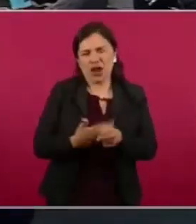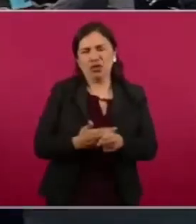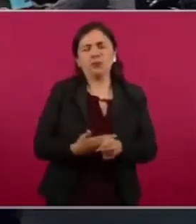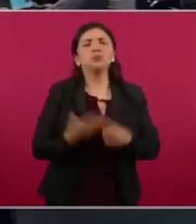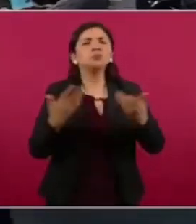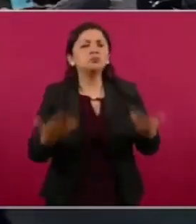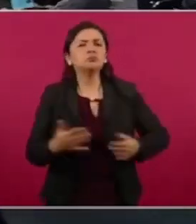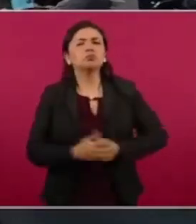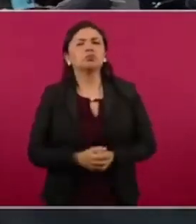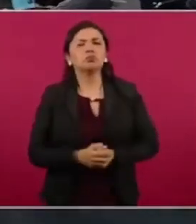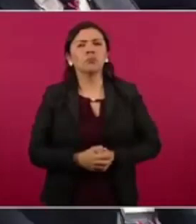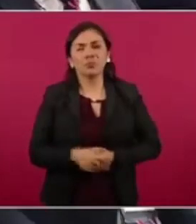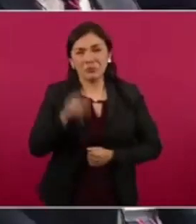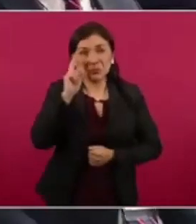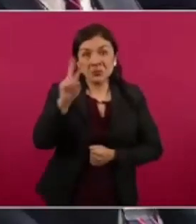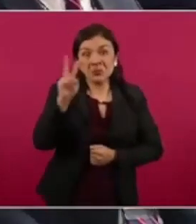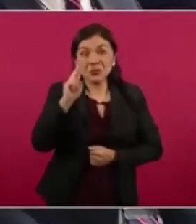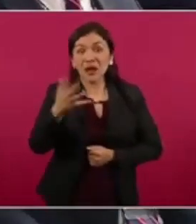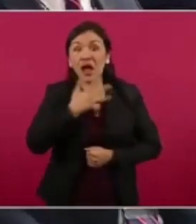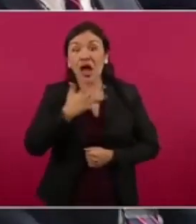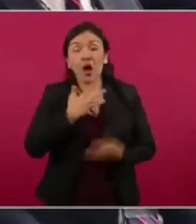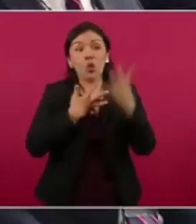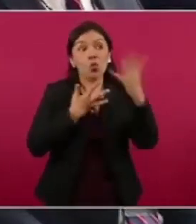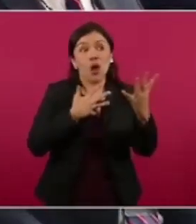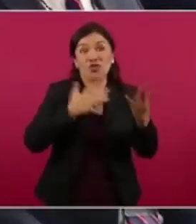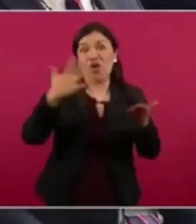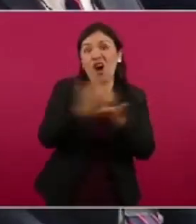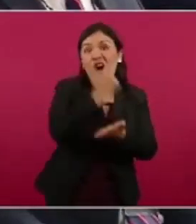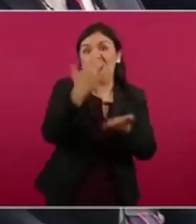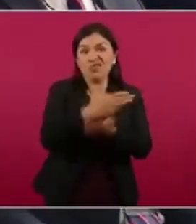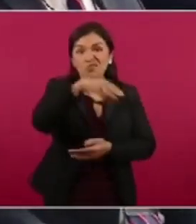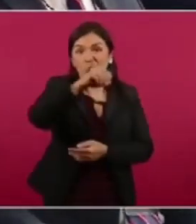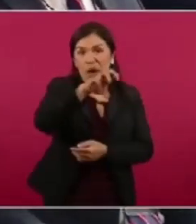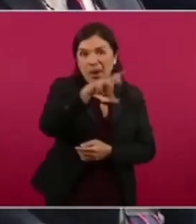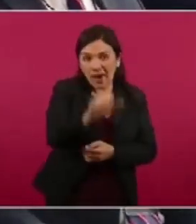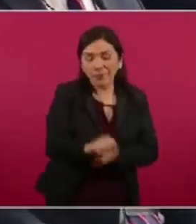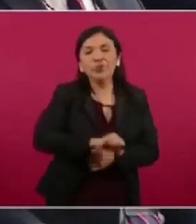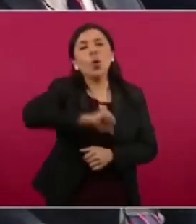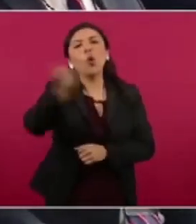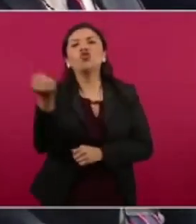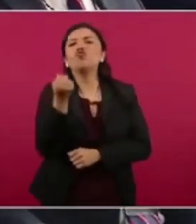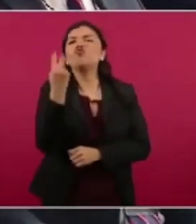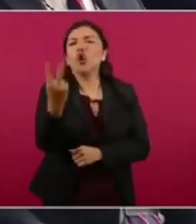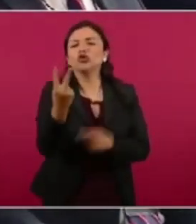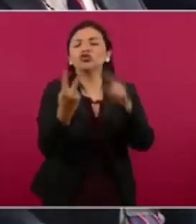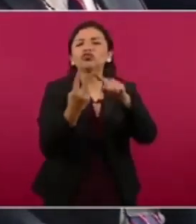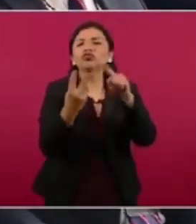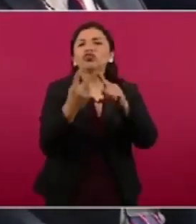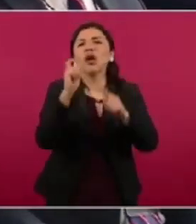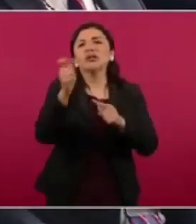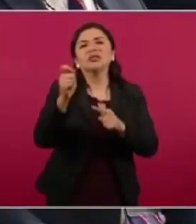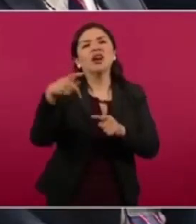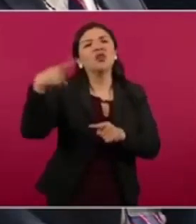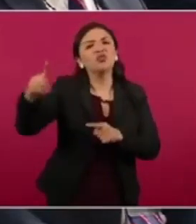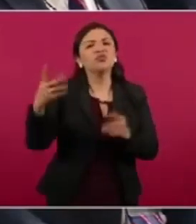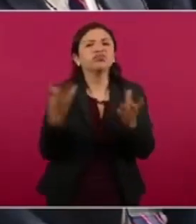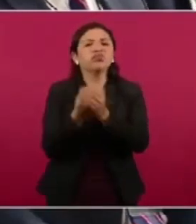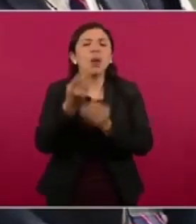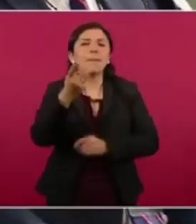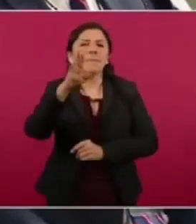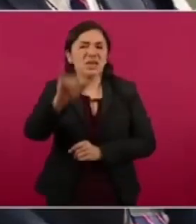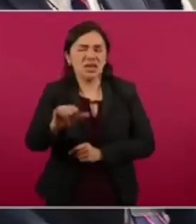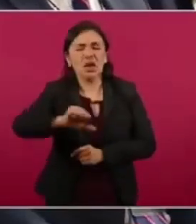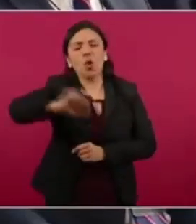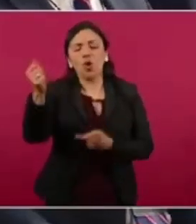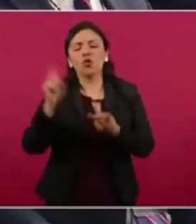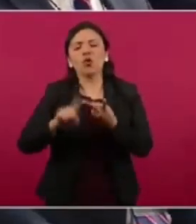a los virtuales ganadores? Hay 4 de Morena que los conoce bien, hay 2 que, uno emanado de las filas del PRI y una más del